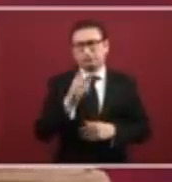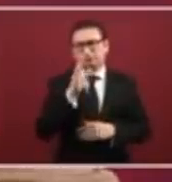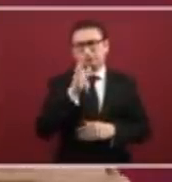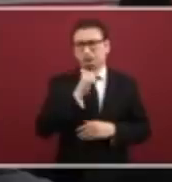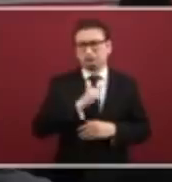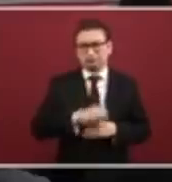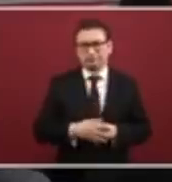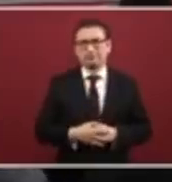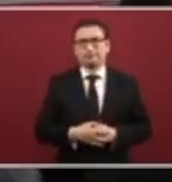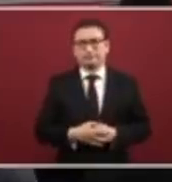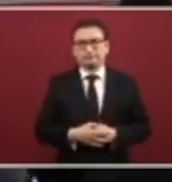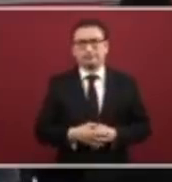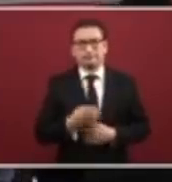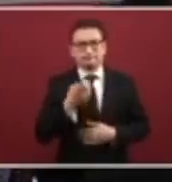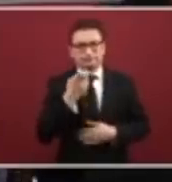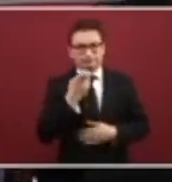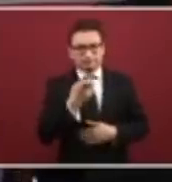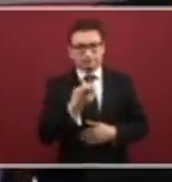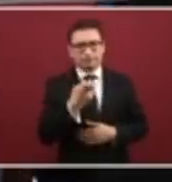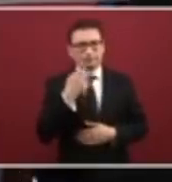ello, adelante.